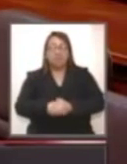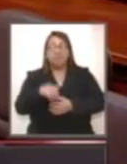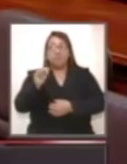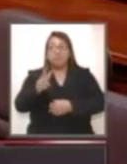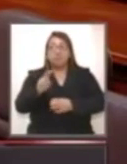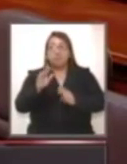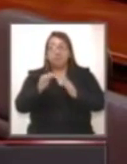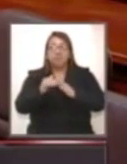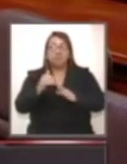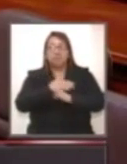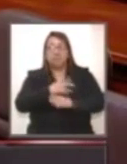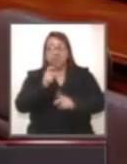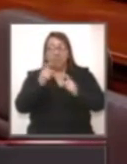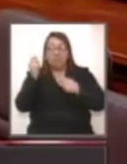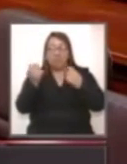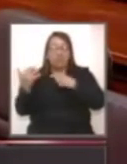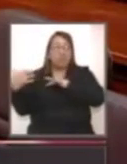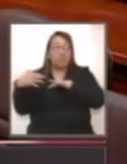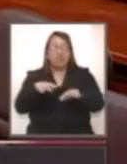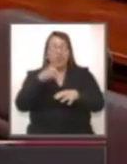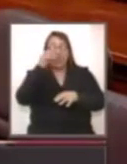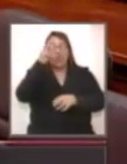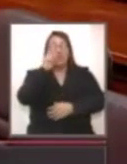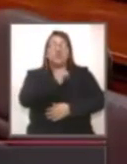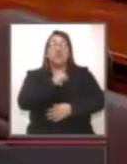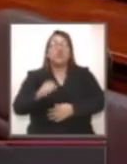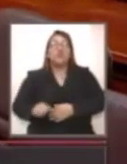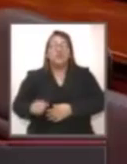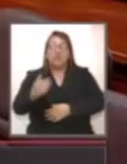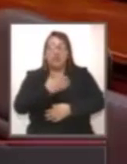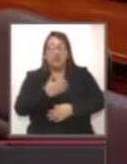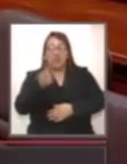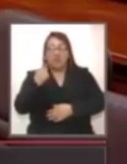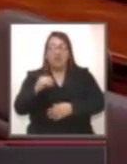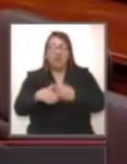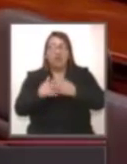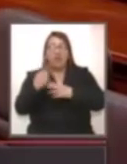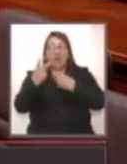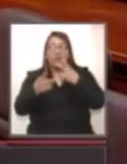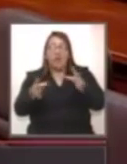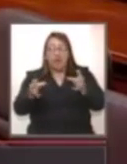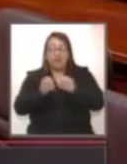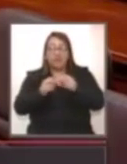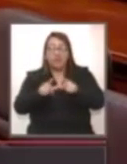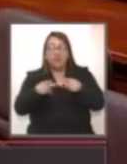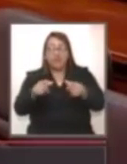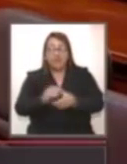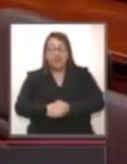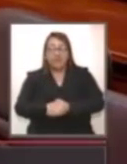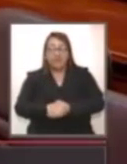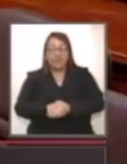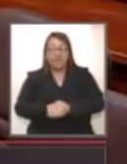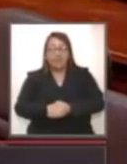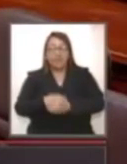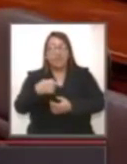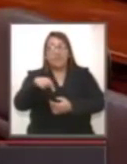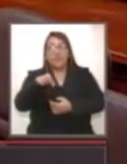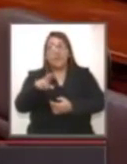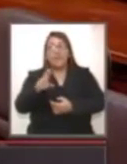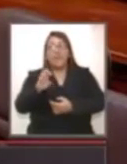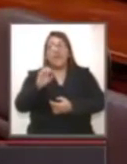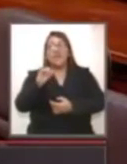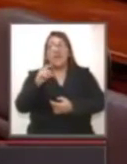Son 2,5 millones de turistas que llegan al Cusco, señor presidente, para visitar los complejos incaicos y